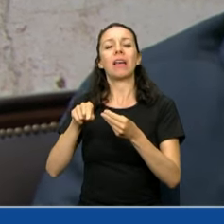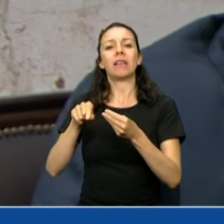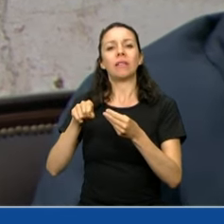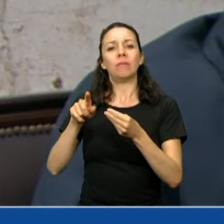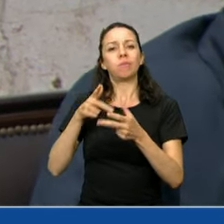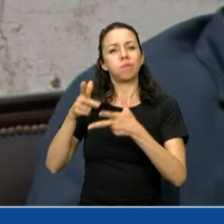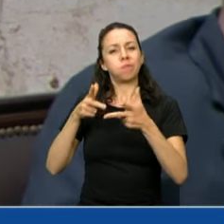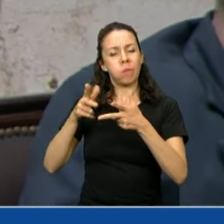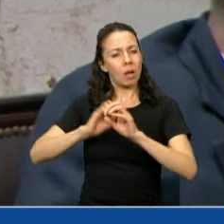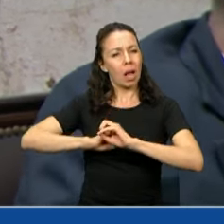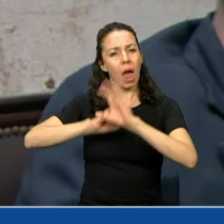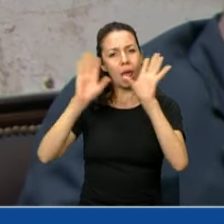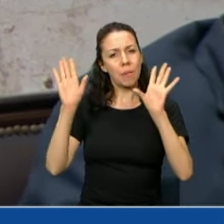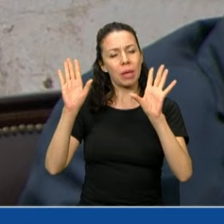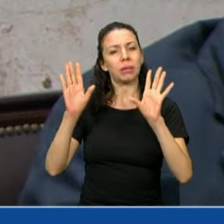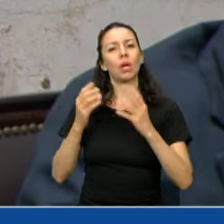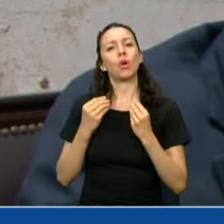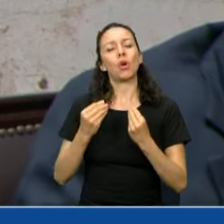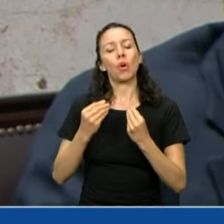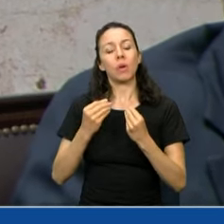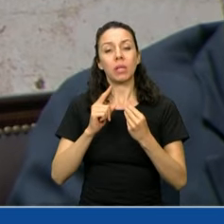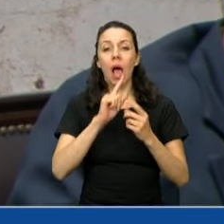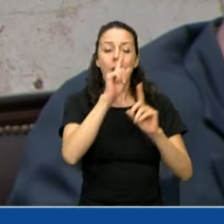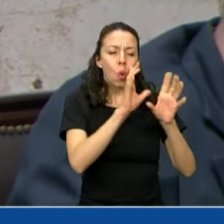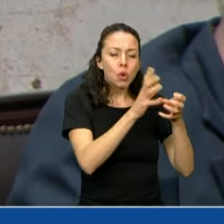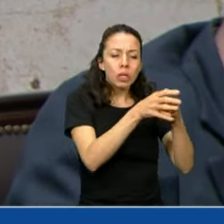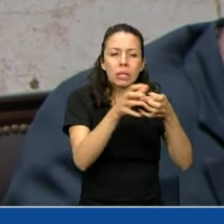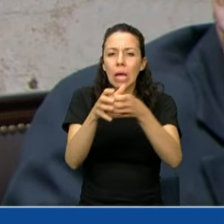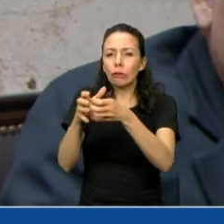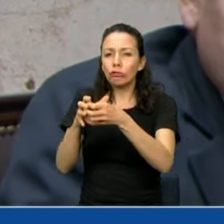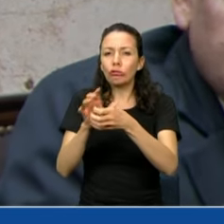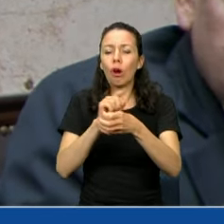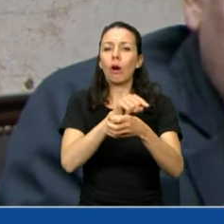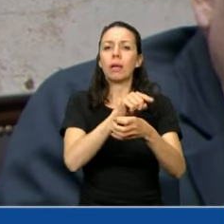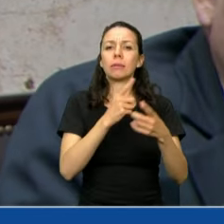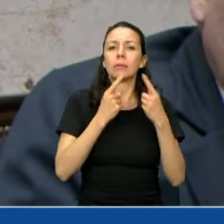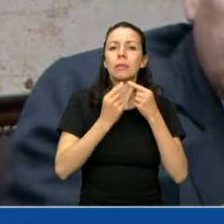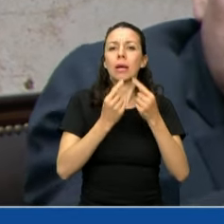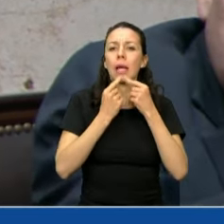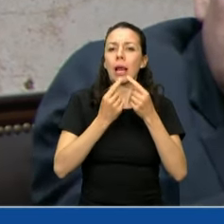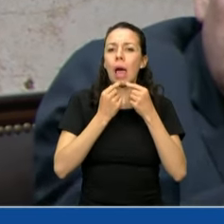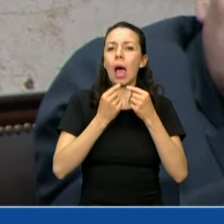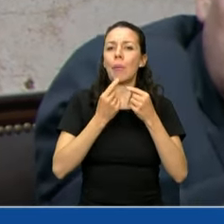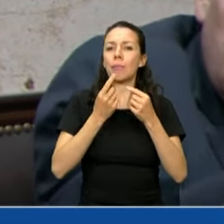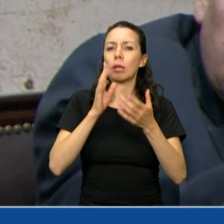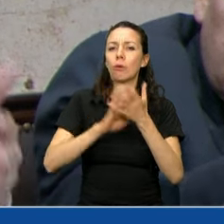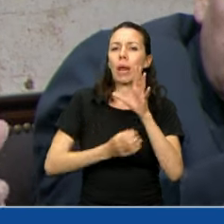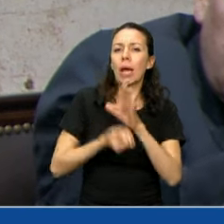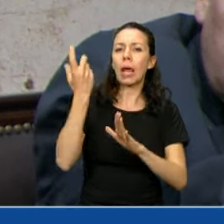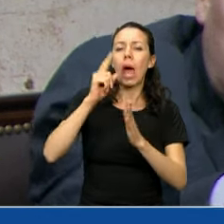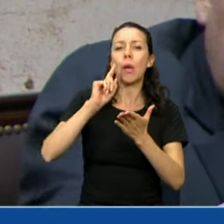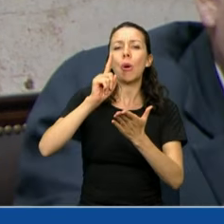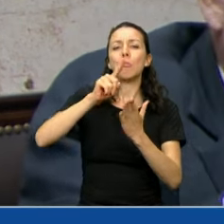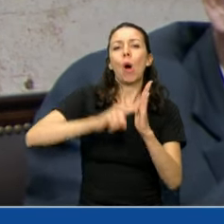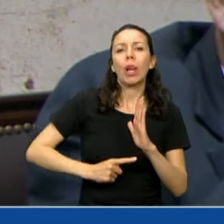expresó con mucha Claridad como desde algunos sectores reclaman frecuentemente políticas públicas a